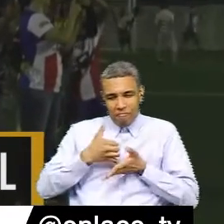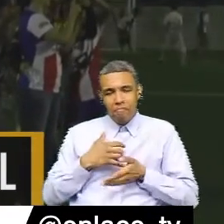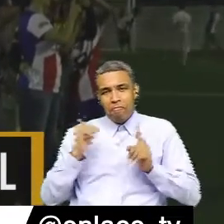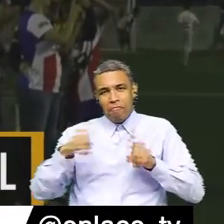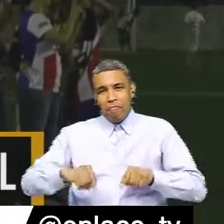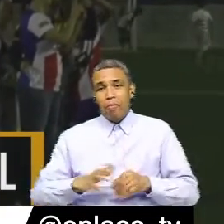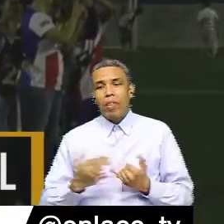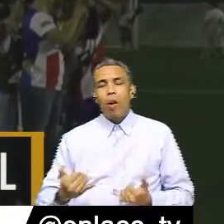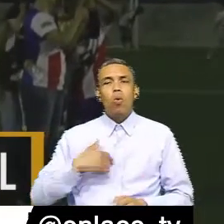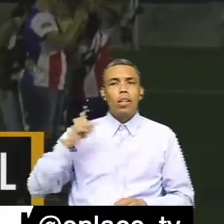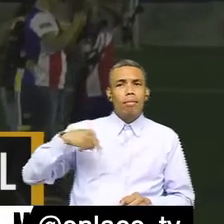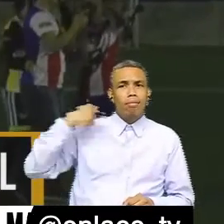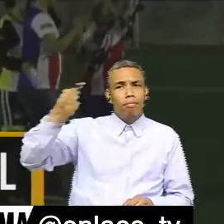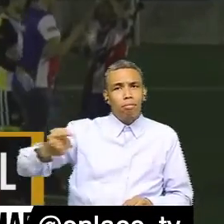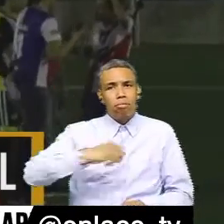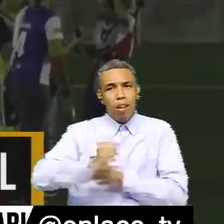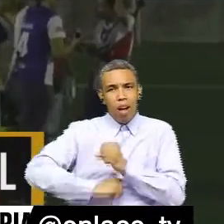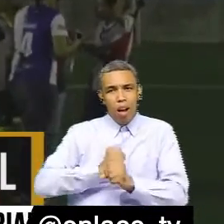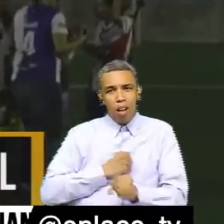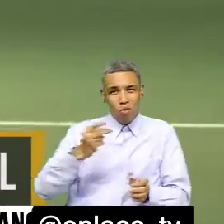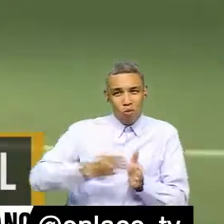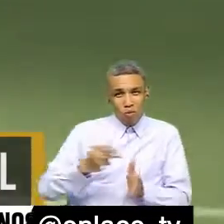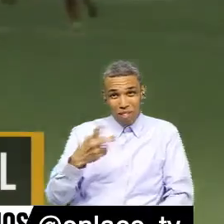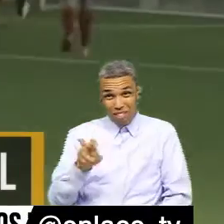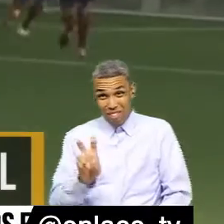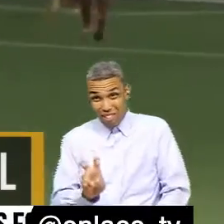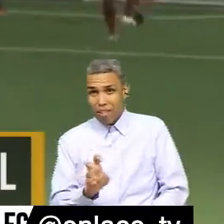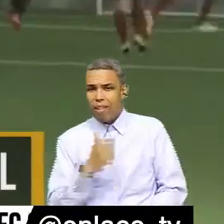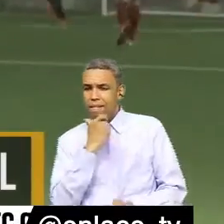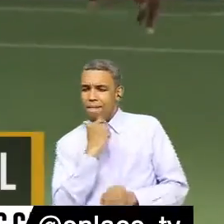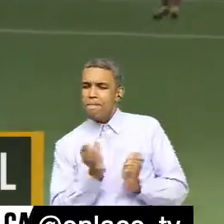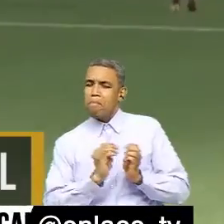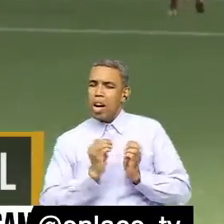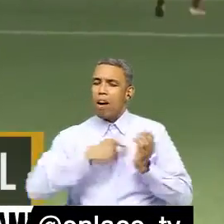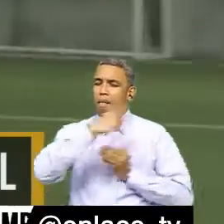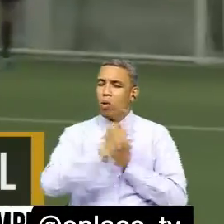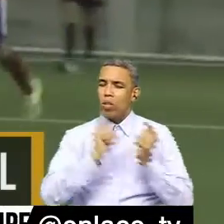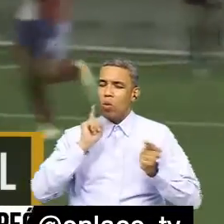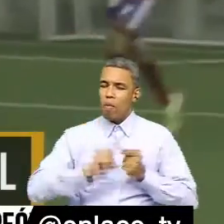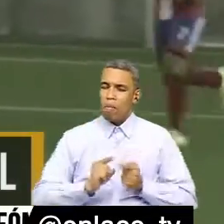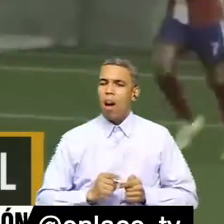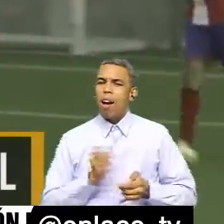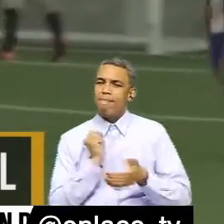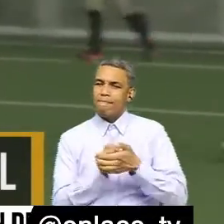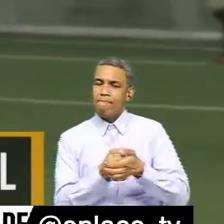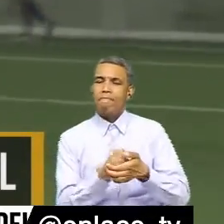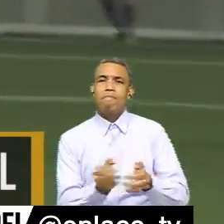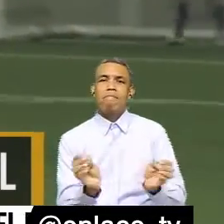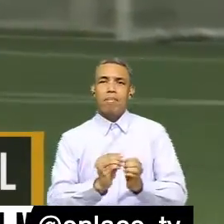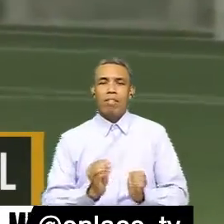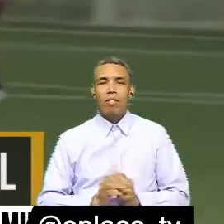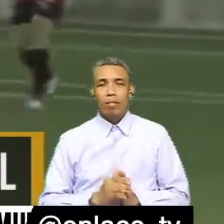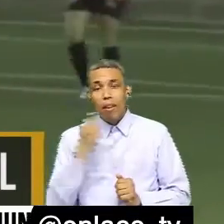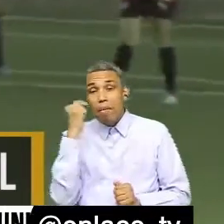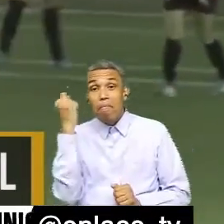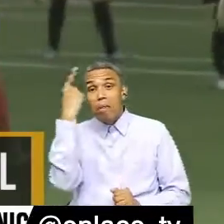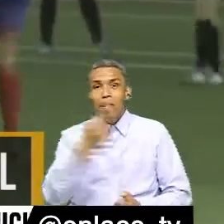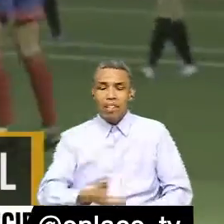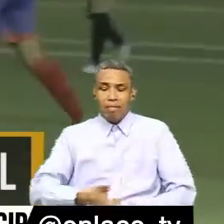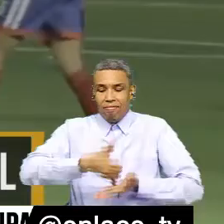va a ser el 2017 comidas al proyecto deportivo que se tiene no este triunfo se convirtió en el primero en su historia del equipo mariano otorgado en los